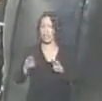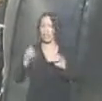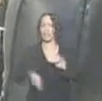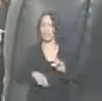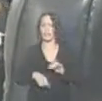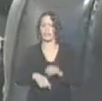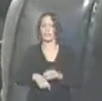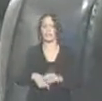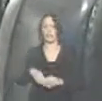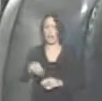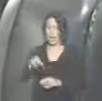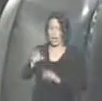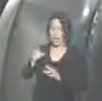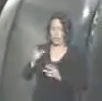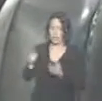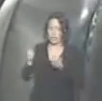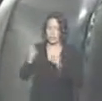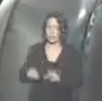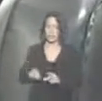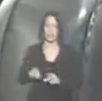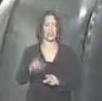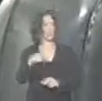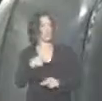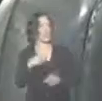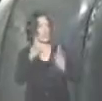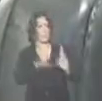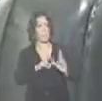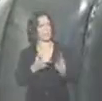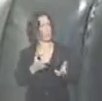señor compañero... Porque yo no le he faltado el respeto al compañero.